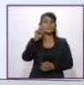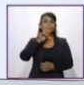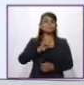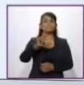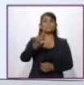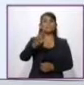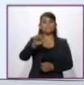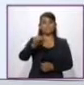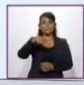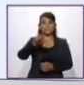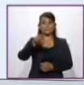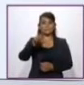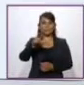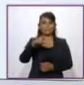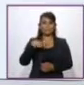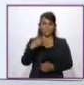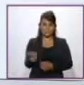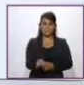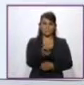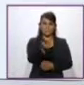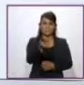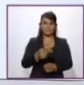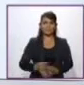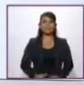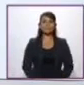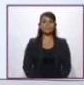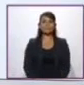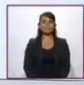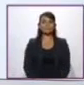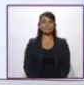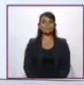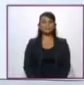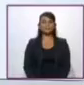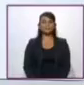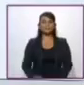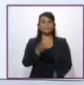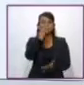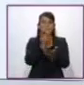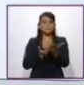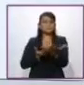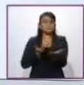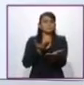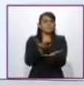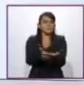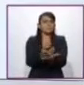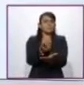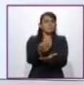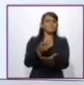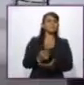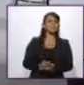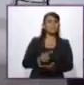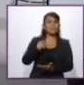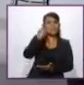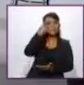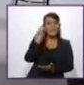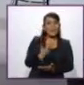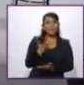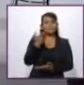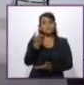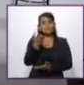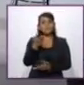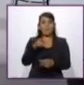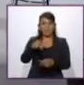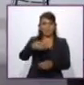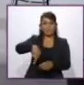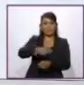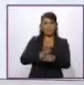y preguntan lo siguiente: ¿qué propone para mejorar la economía estatal y en cuánto tiempo se